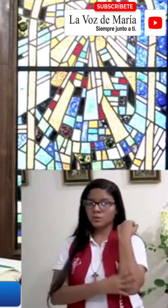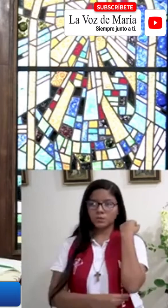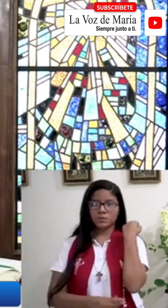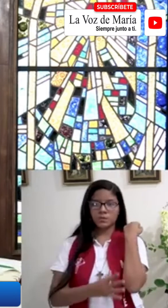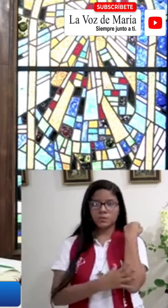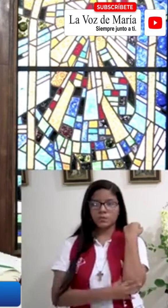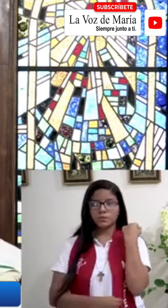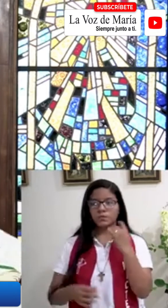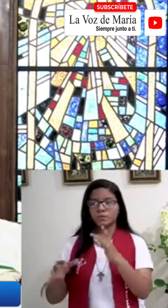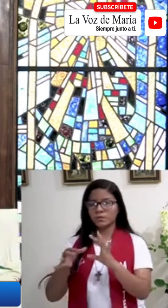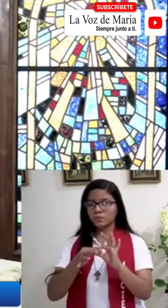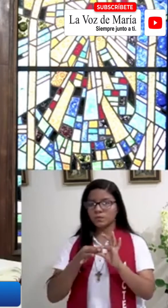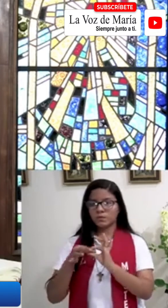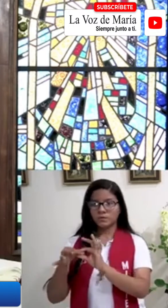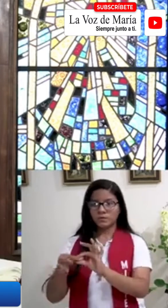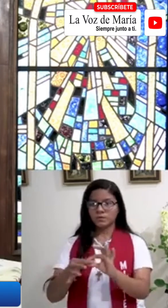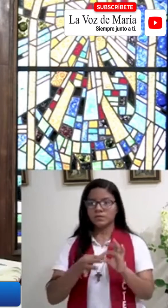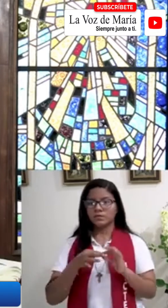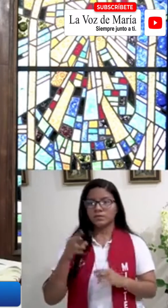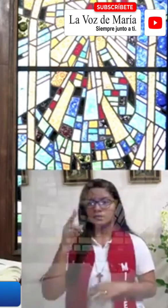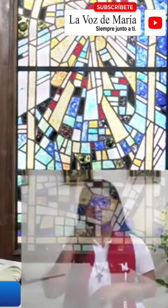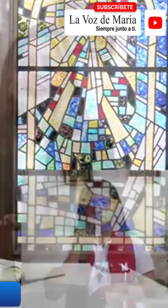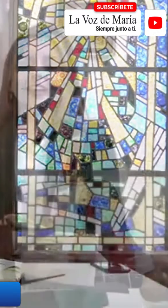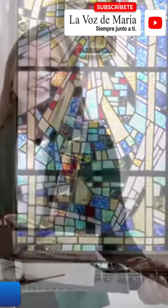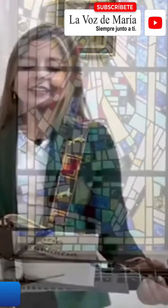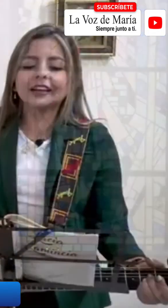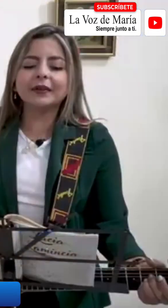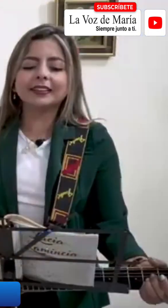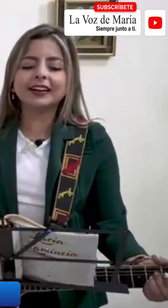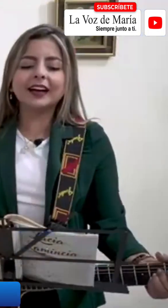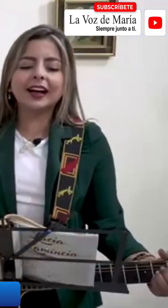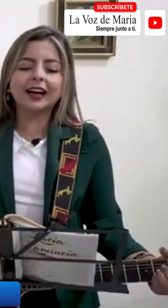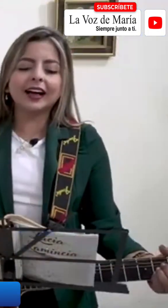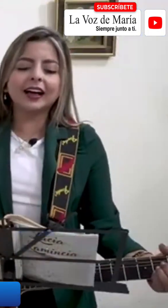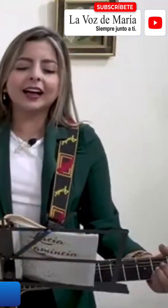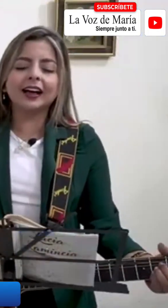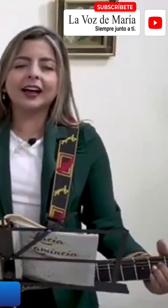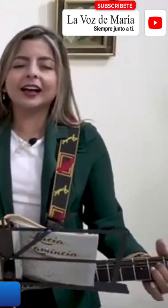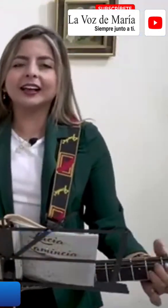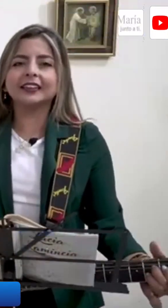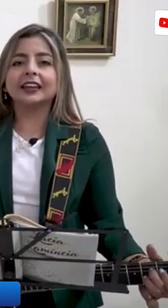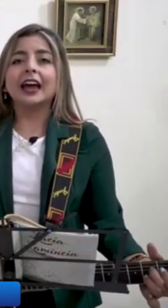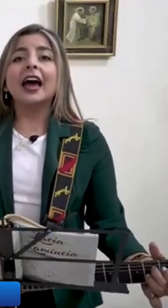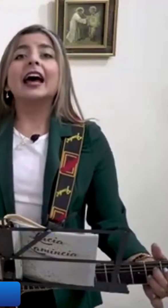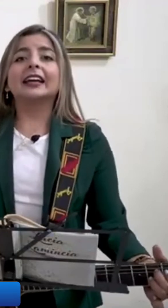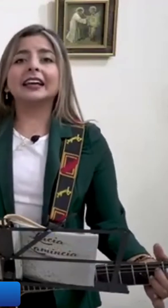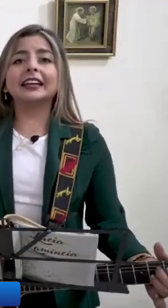que estás desnudo, no tienes libertad.